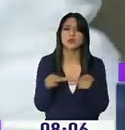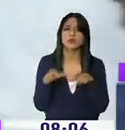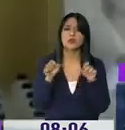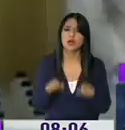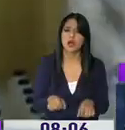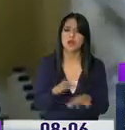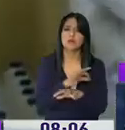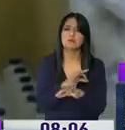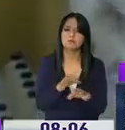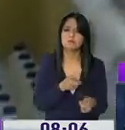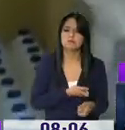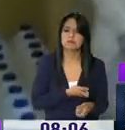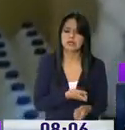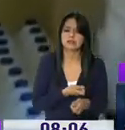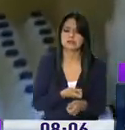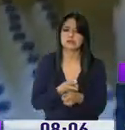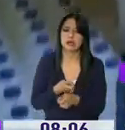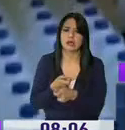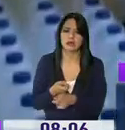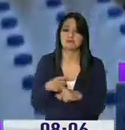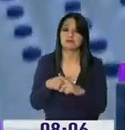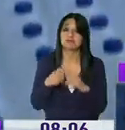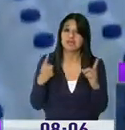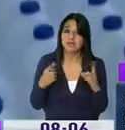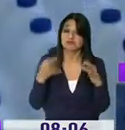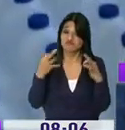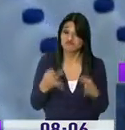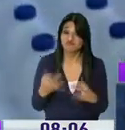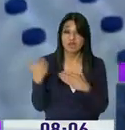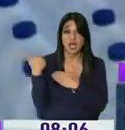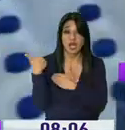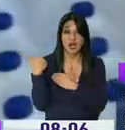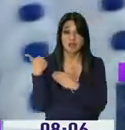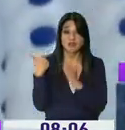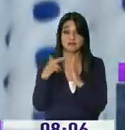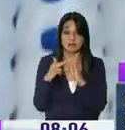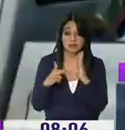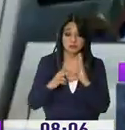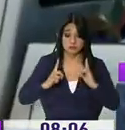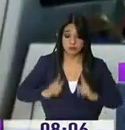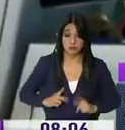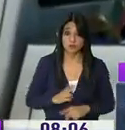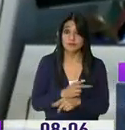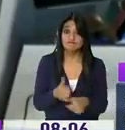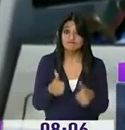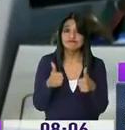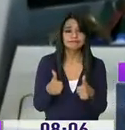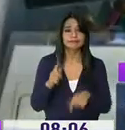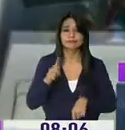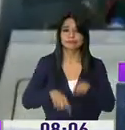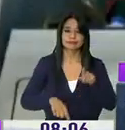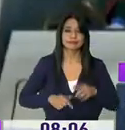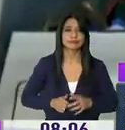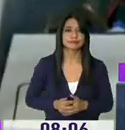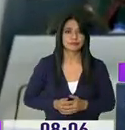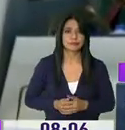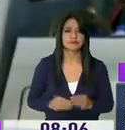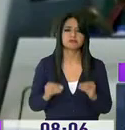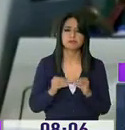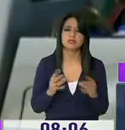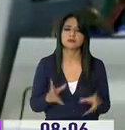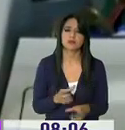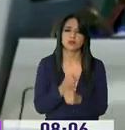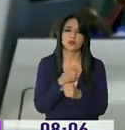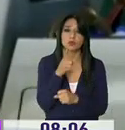limpieza y desinfección, que no cuentan con garantía para uso de las personas. Tener un poquito más de seguridad al